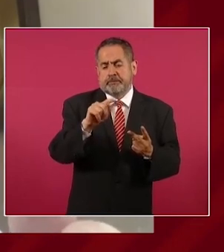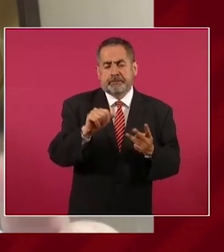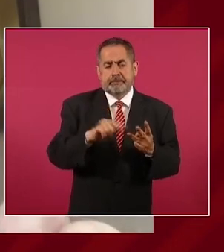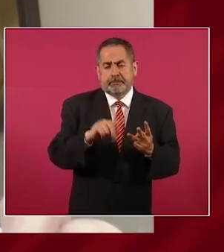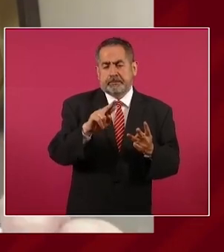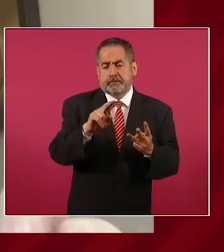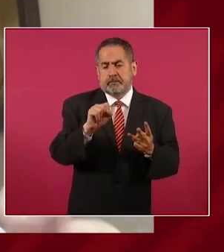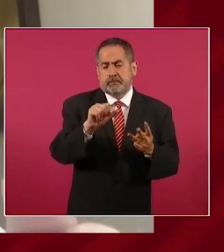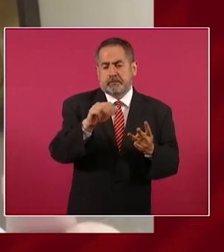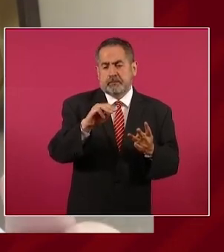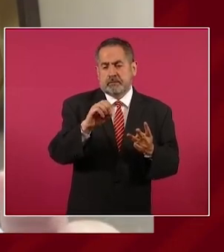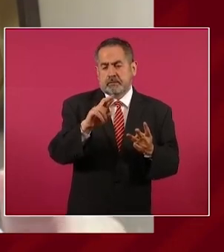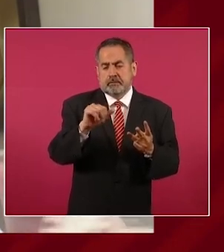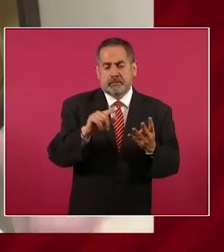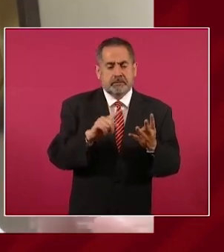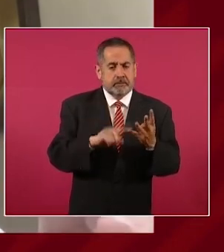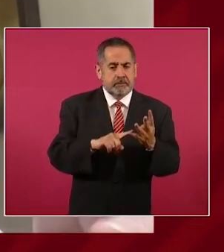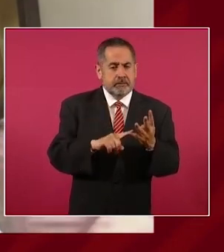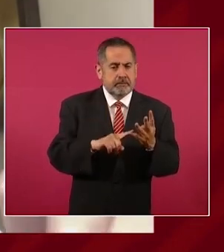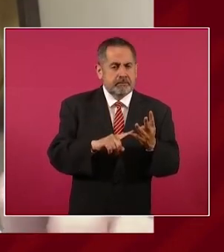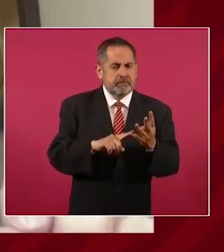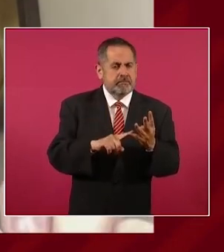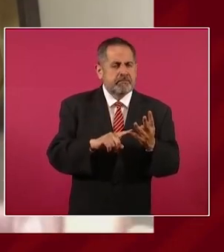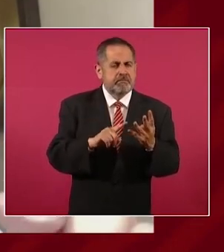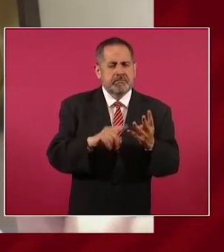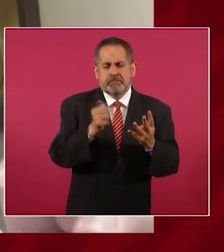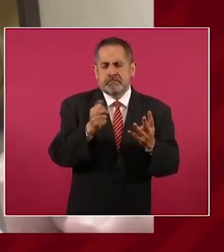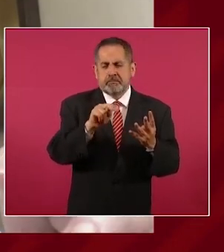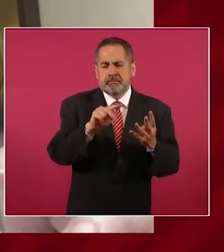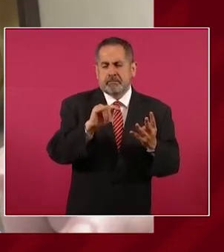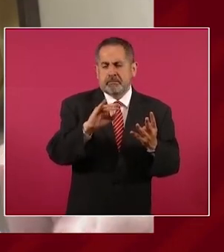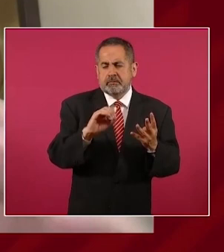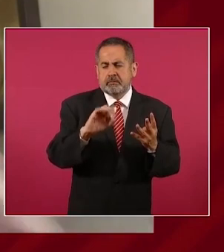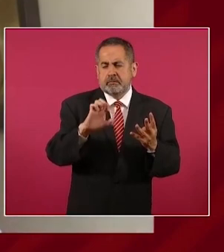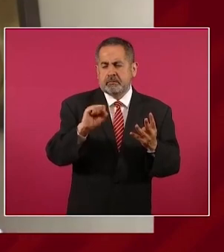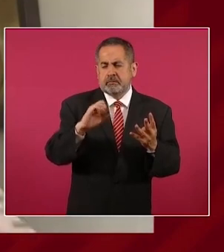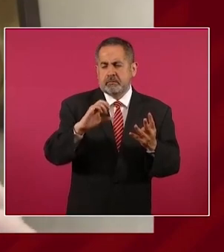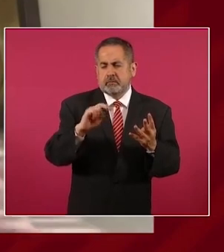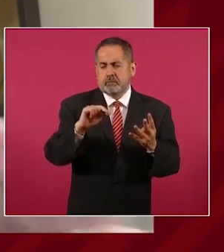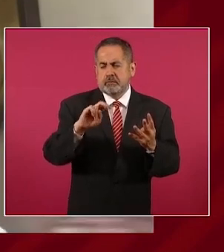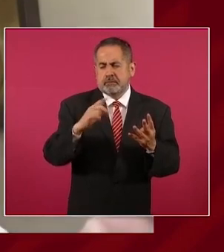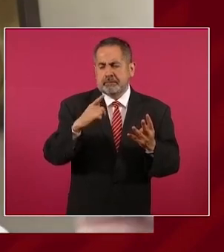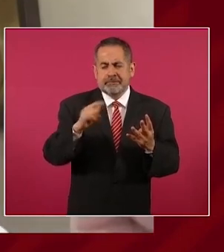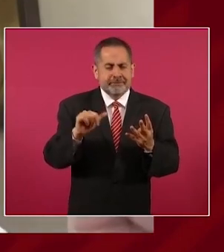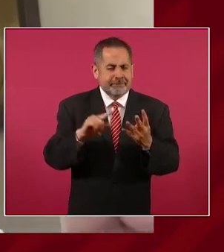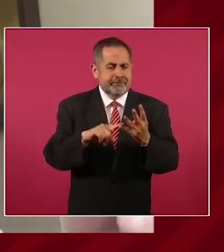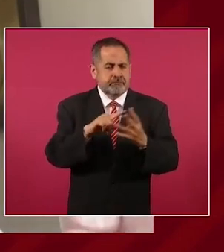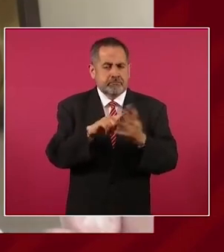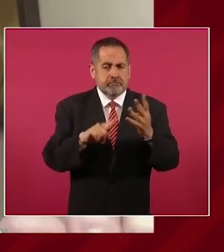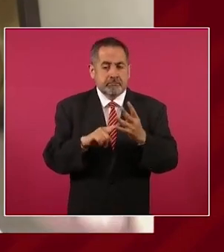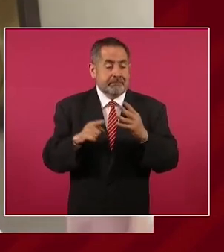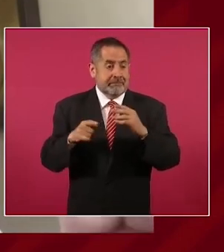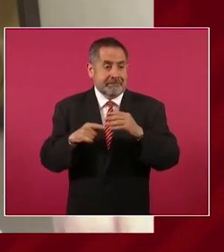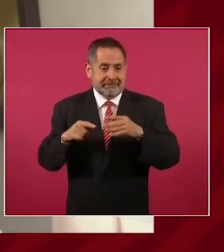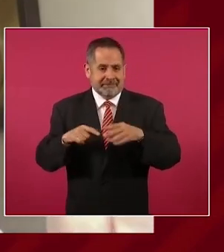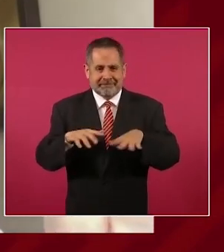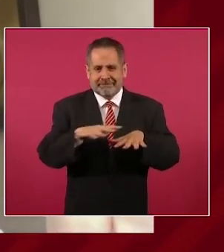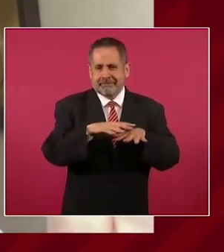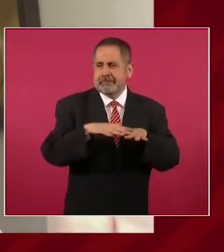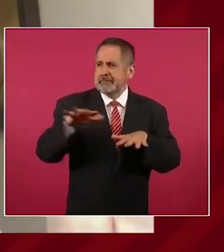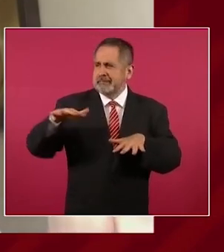Rosa Morada, Guajicori y evidentemente Santiago Ixcuintla, que es en donde tocó tierra